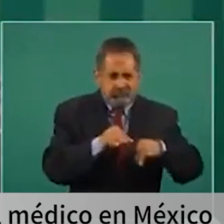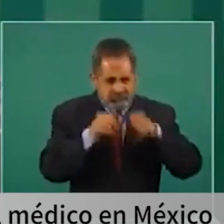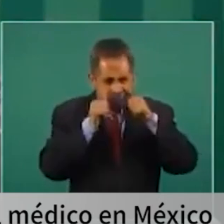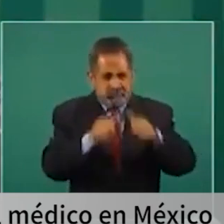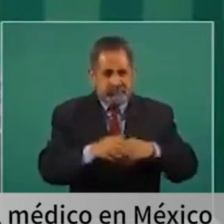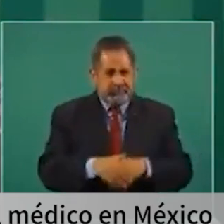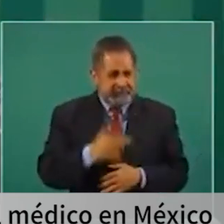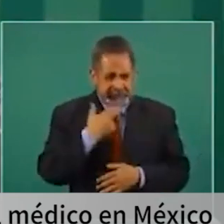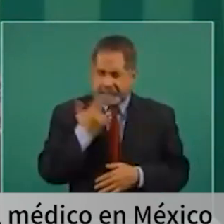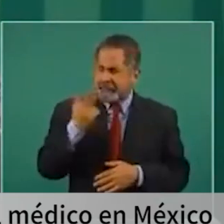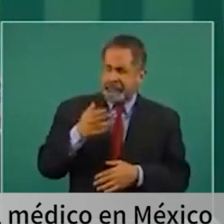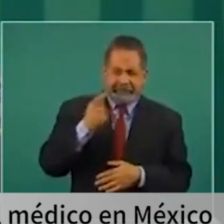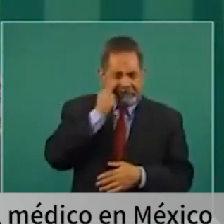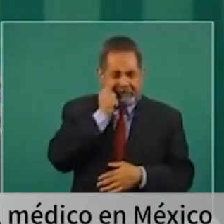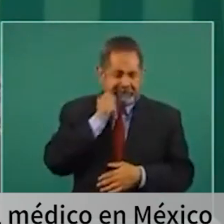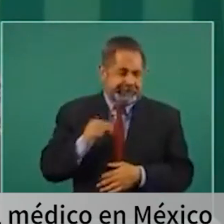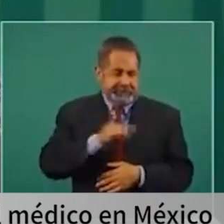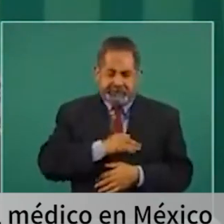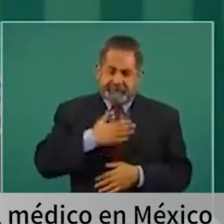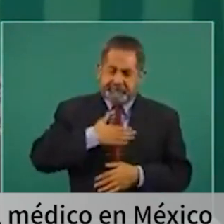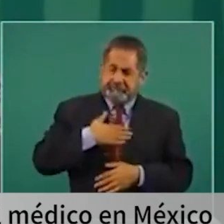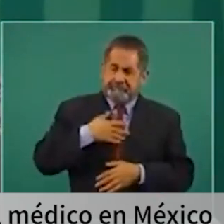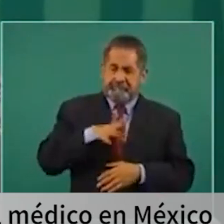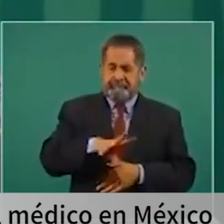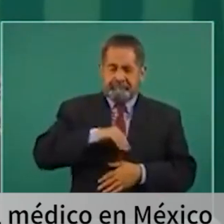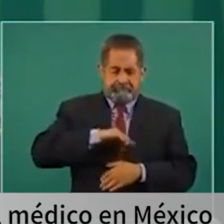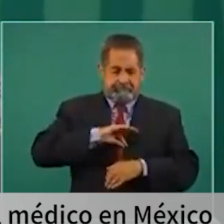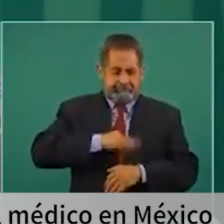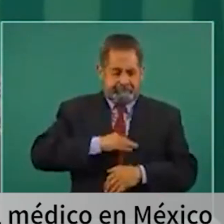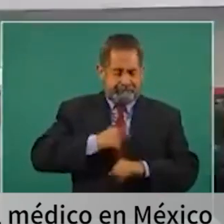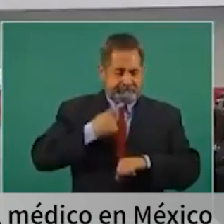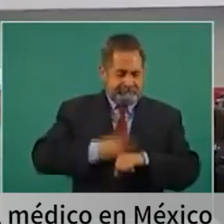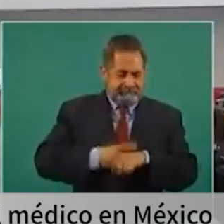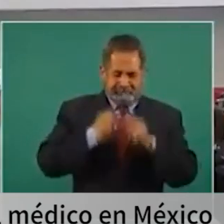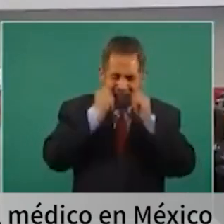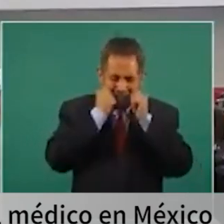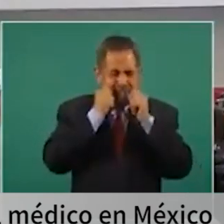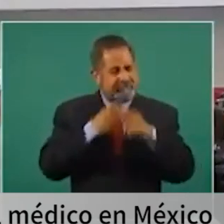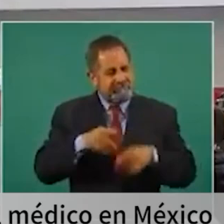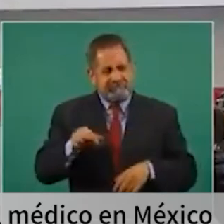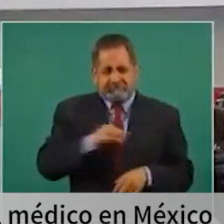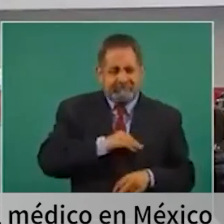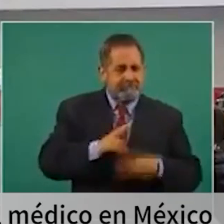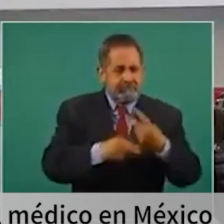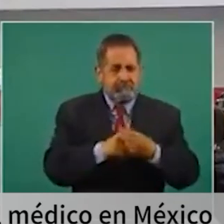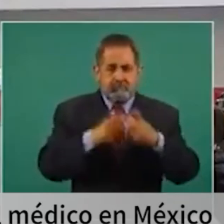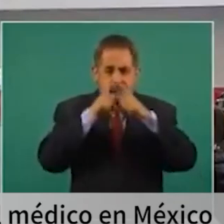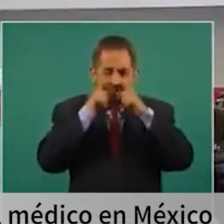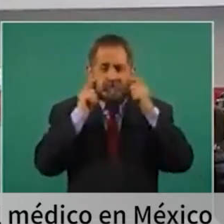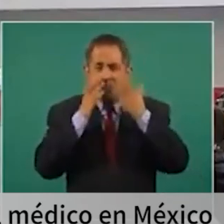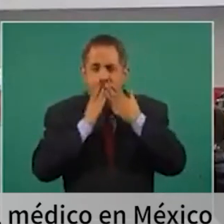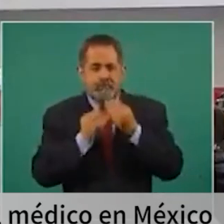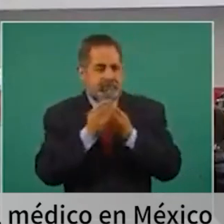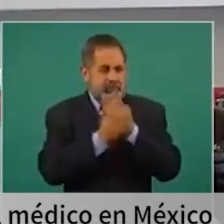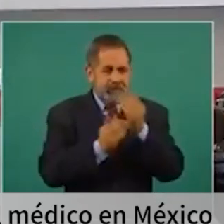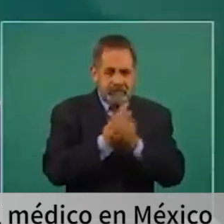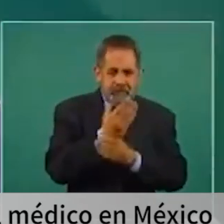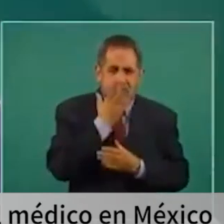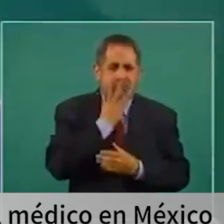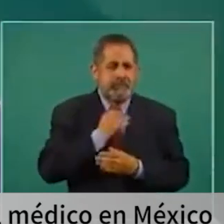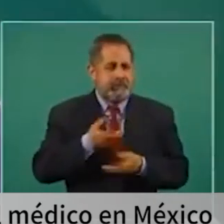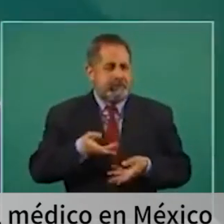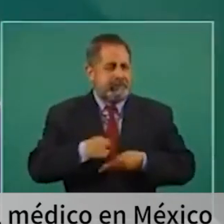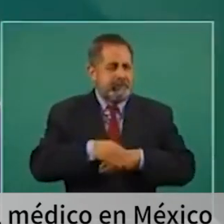arriesgando sus vidas porque no tenían cubrebocas no tenían guantes no tenían